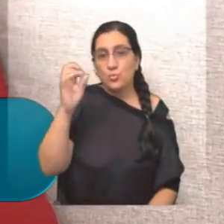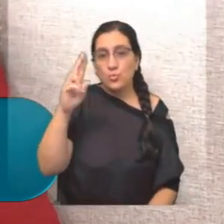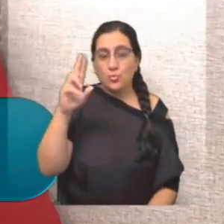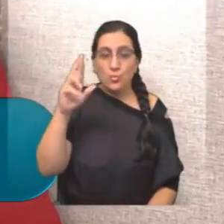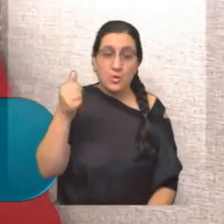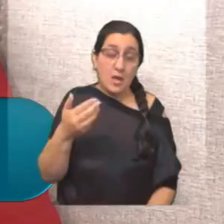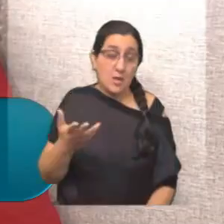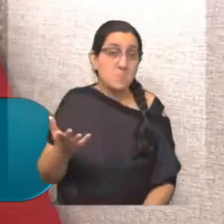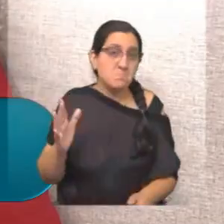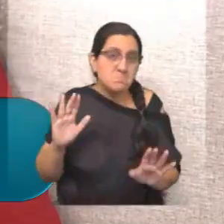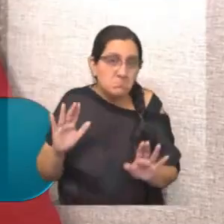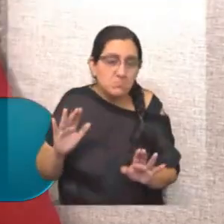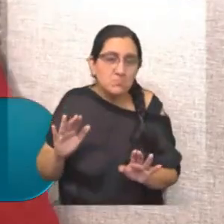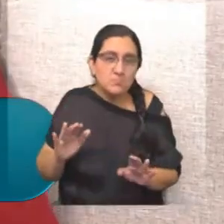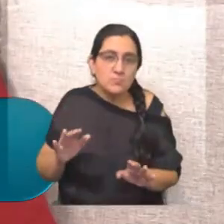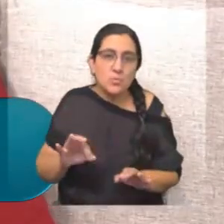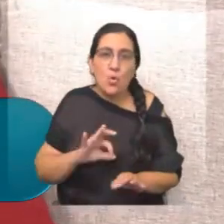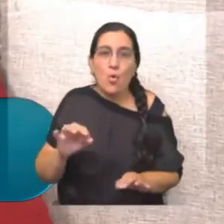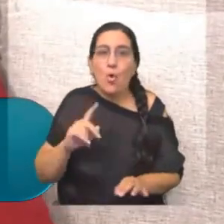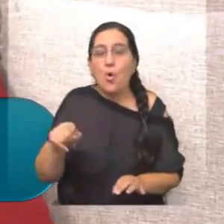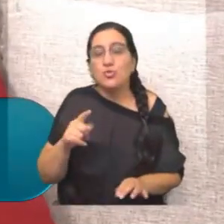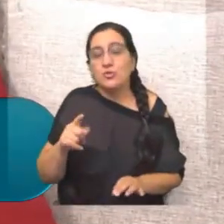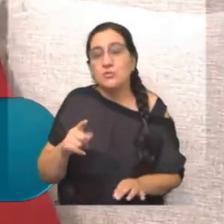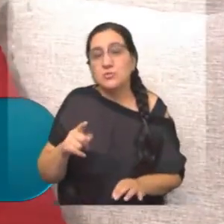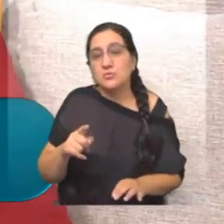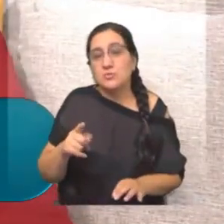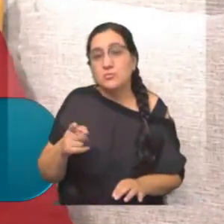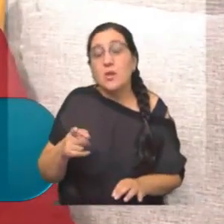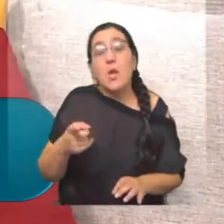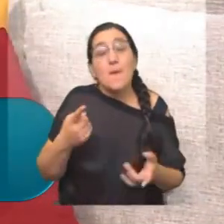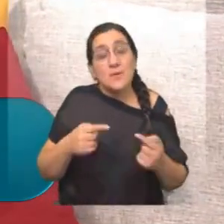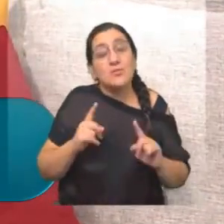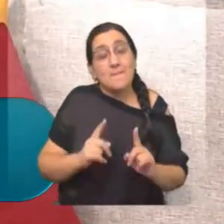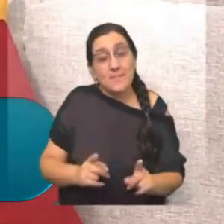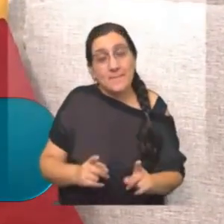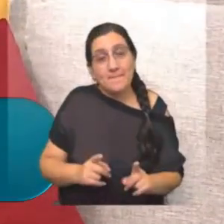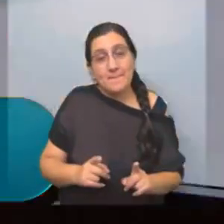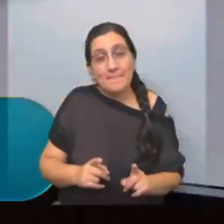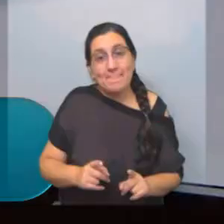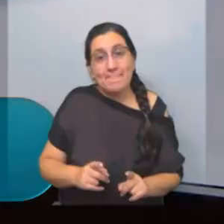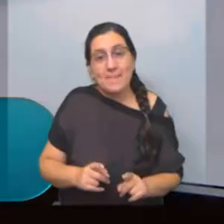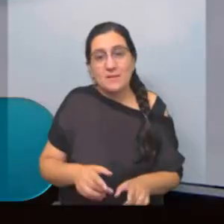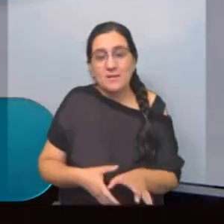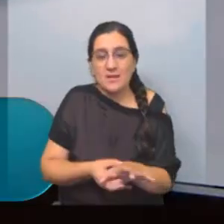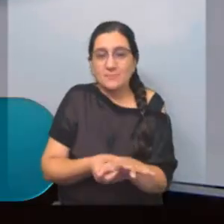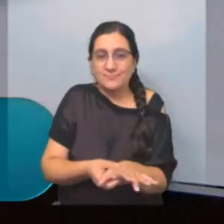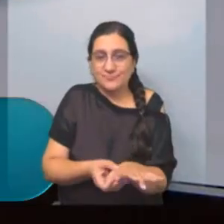digamos, otro tipo de respaldo científico, pero también ahí existe ese tipo de abordaje. Este es el